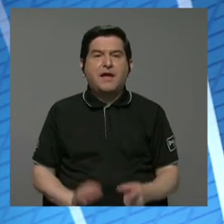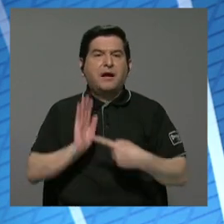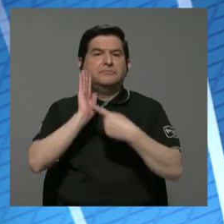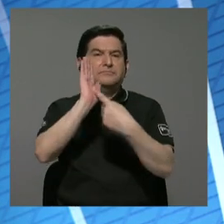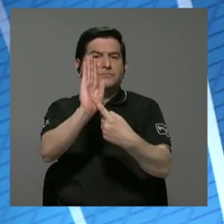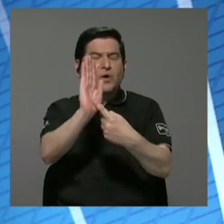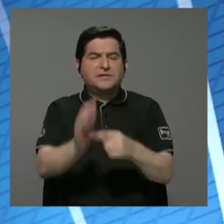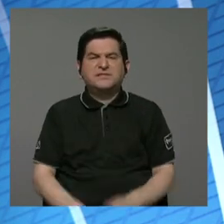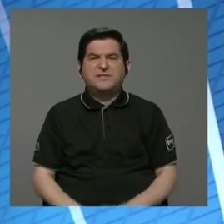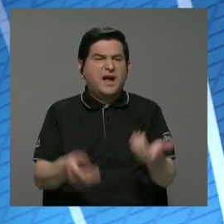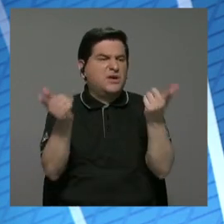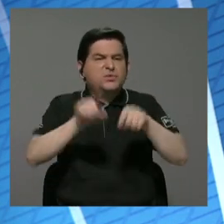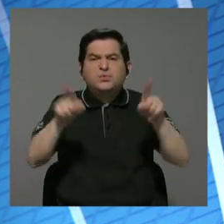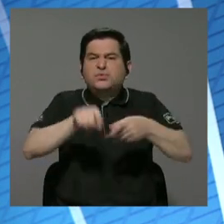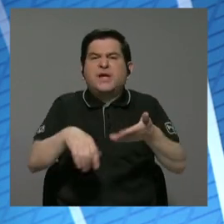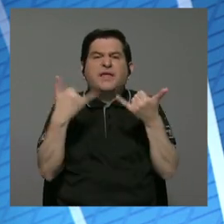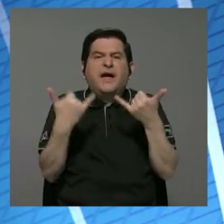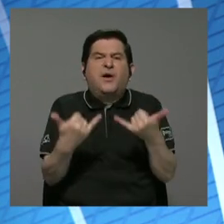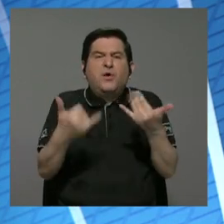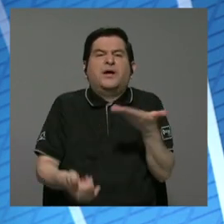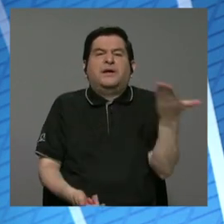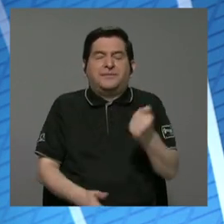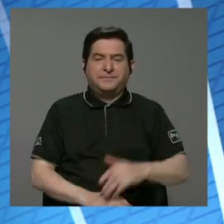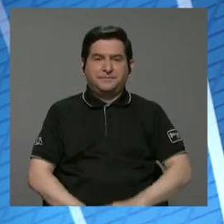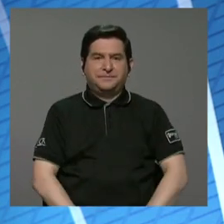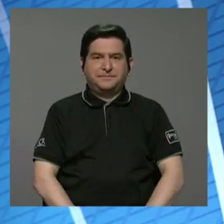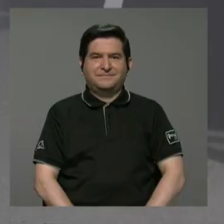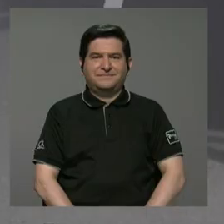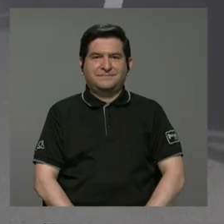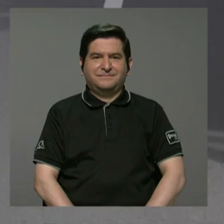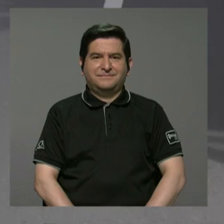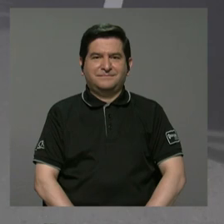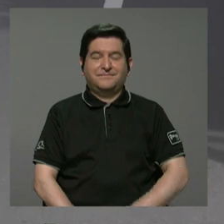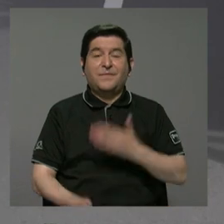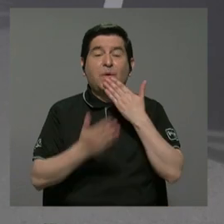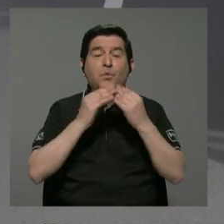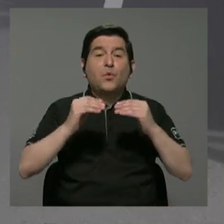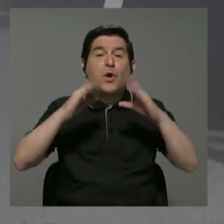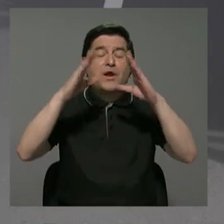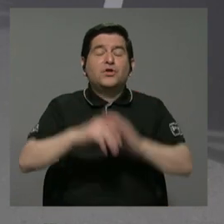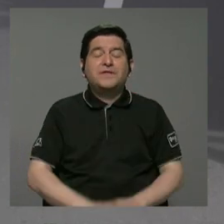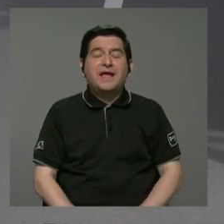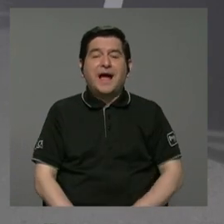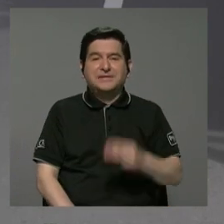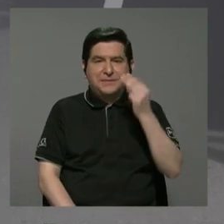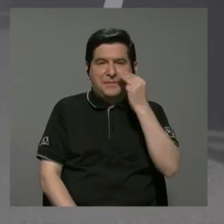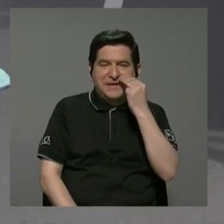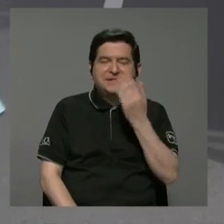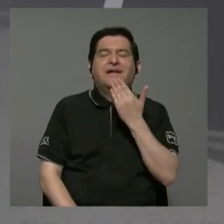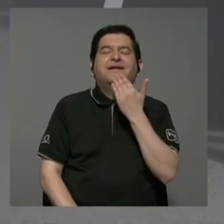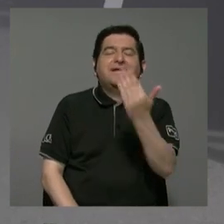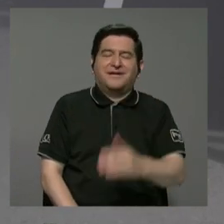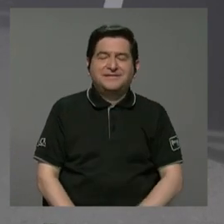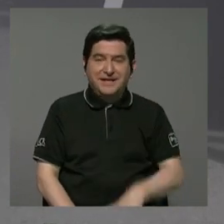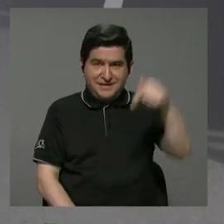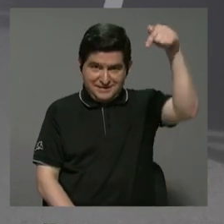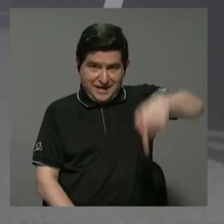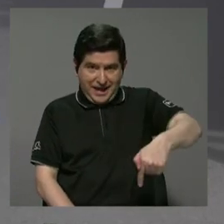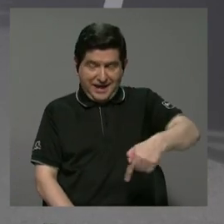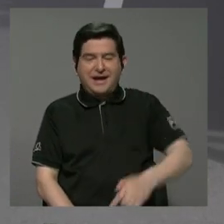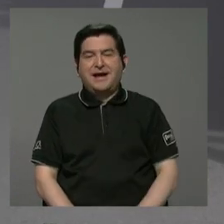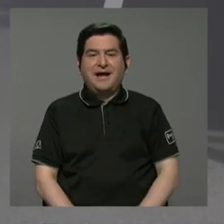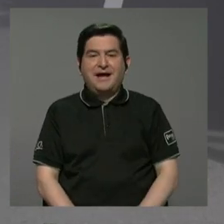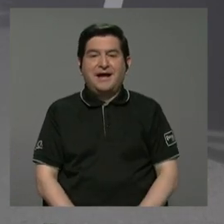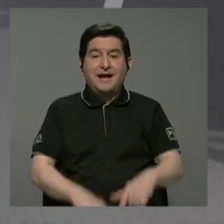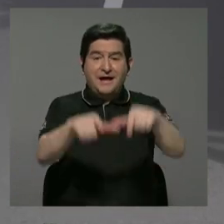presentación de qué es lo que está pasando en este momento. Buenos días, Marcela, muchas gracias. Estamos acá ubicados en